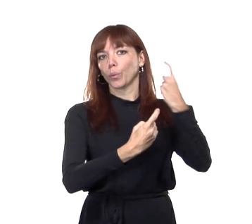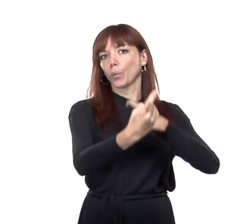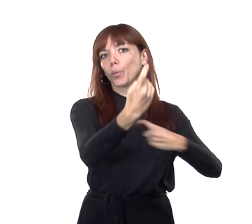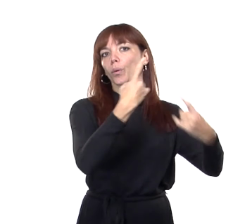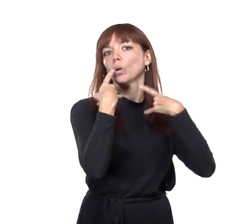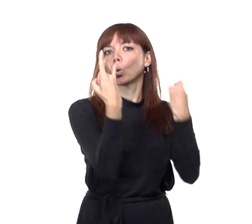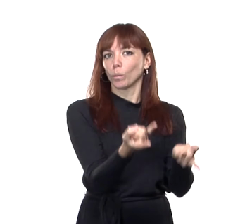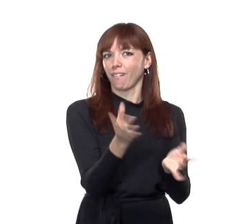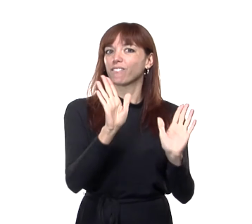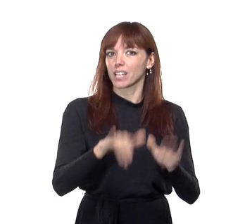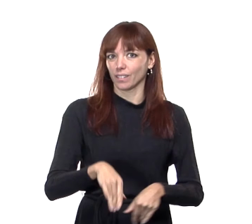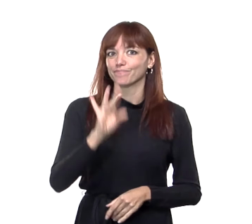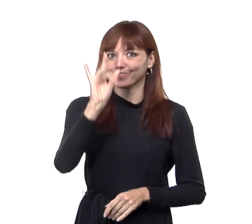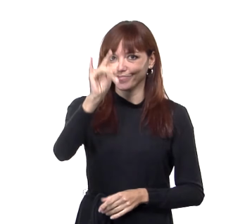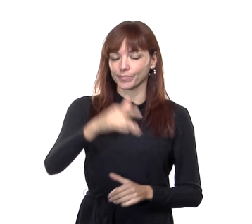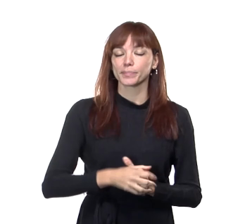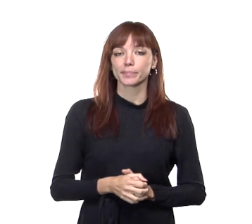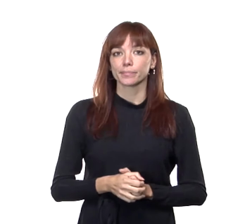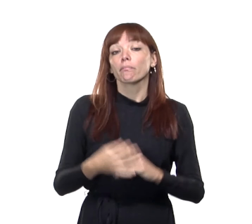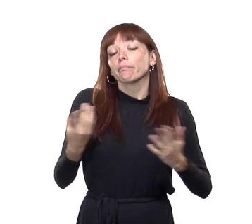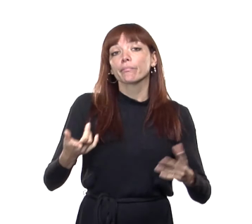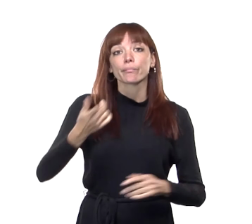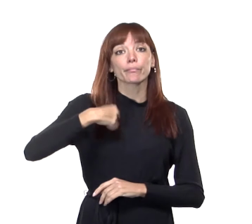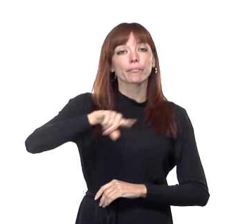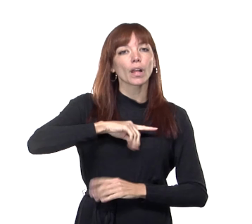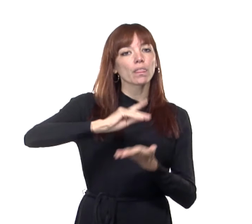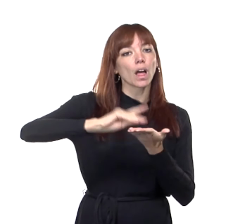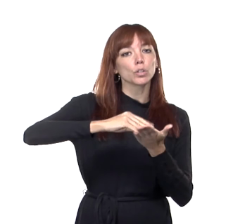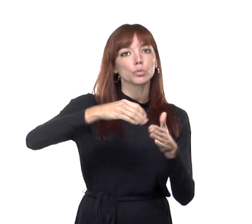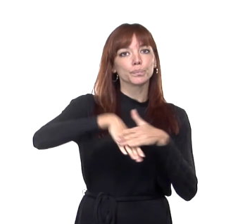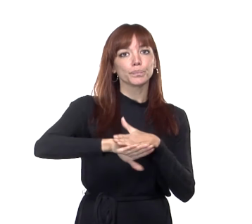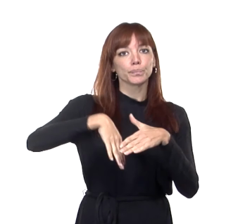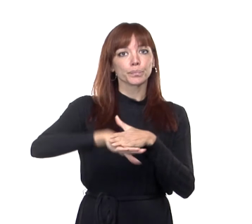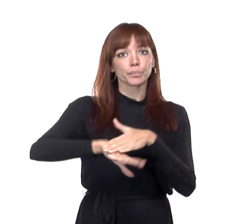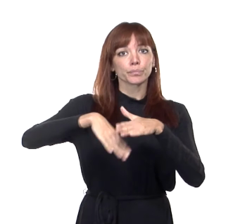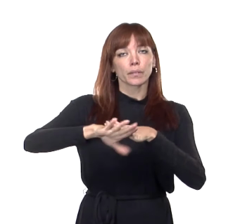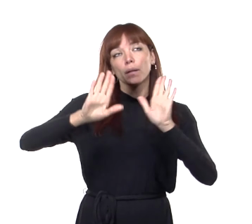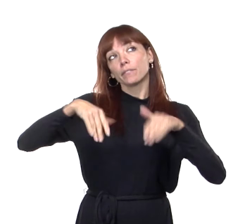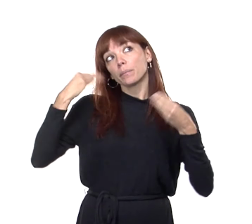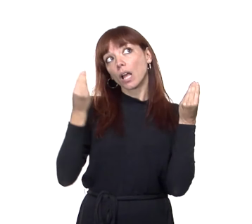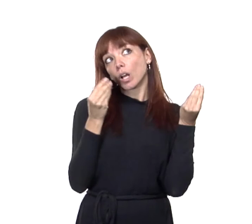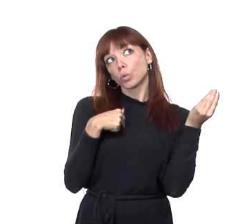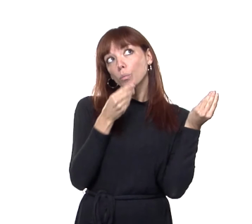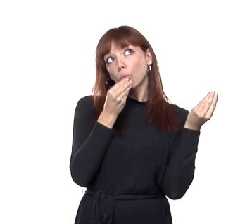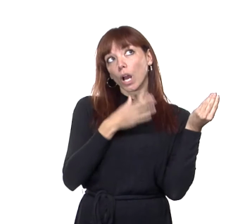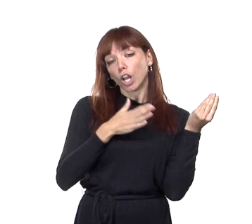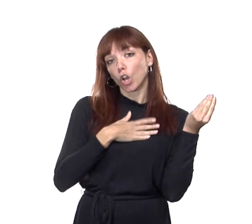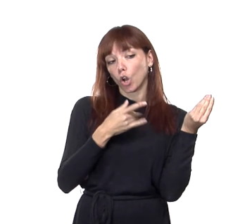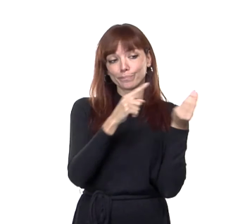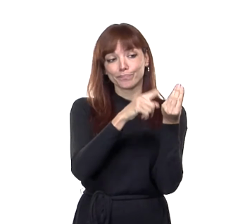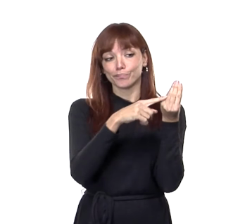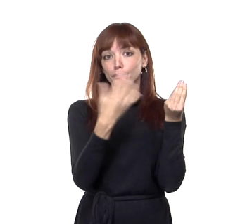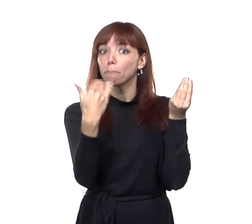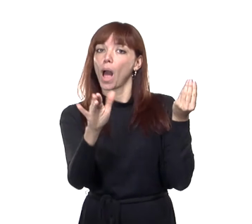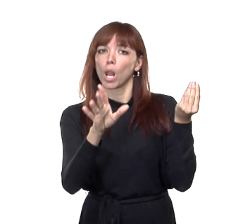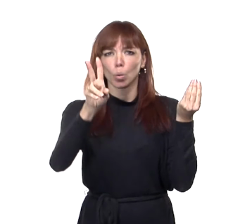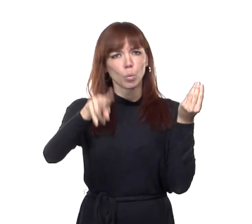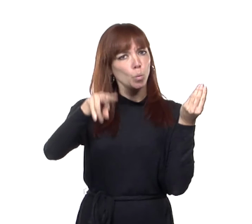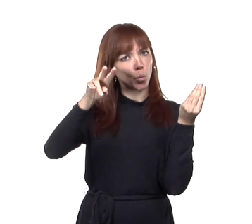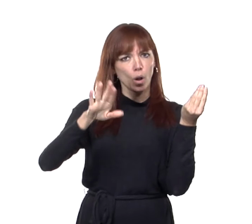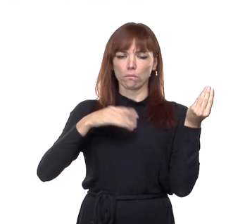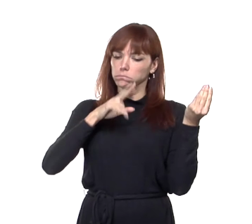es muy ingenuo recolectar datos pensando en qué bueno nosotros somos los buenos nunca los vamos a usar mal y van a acabar en las mejores